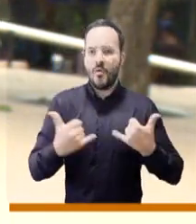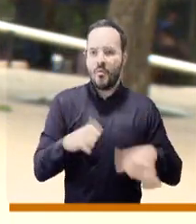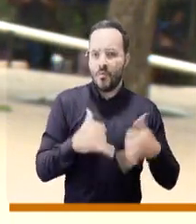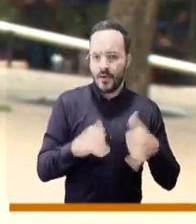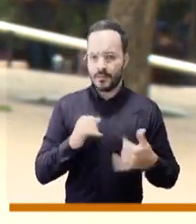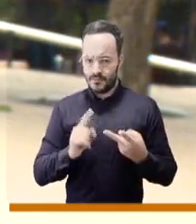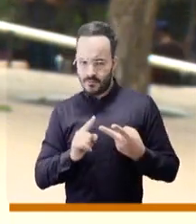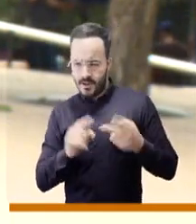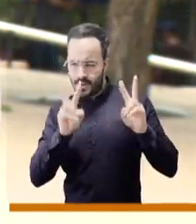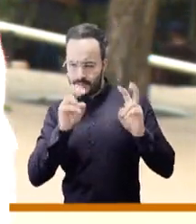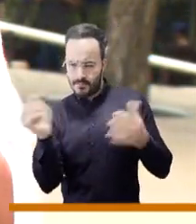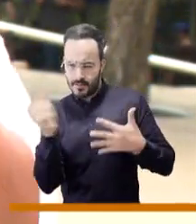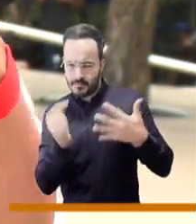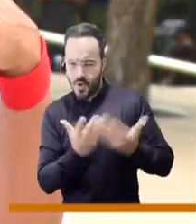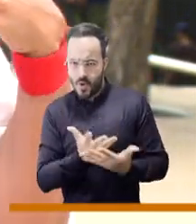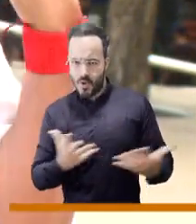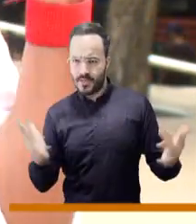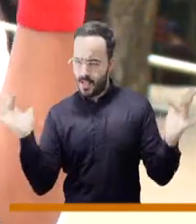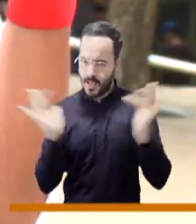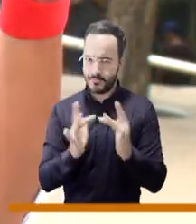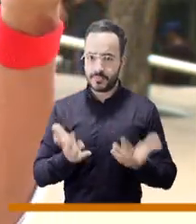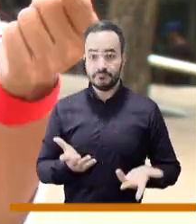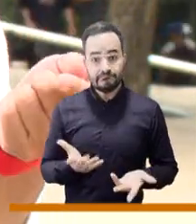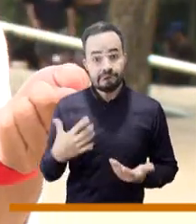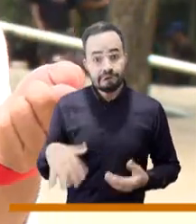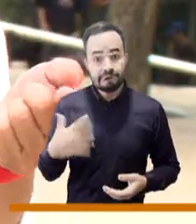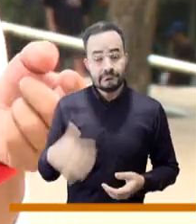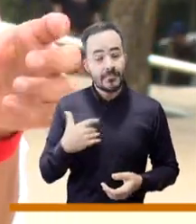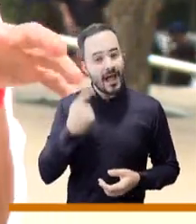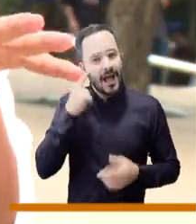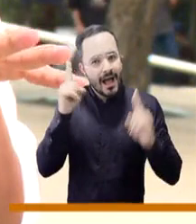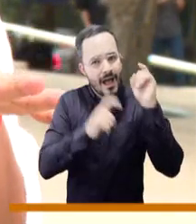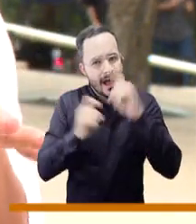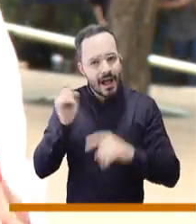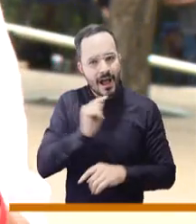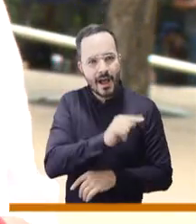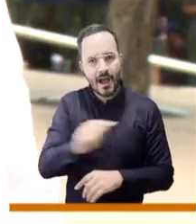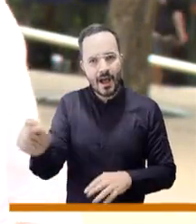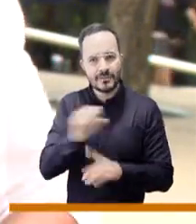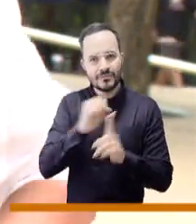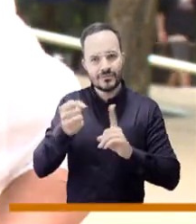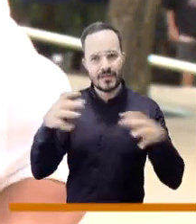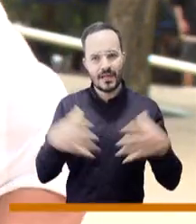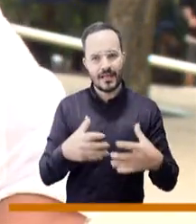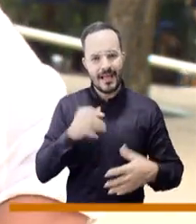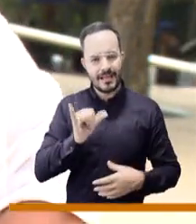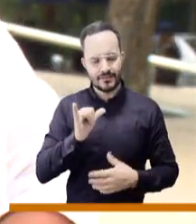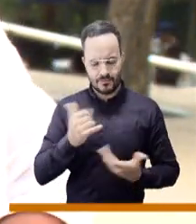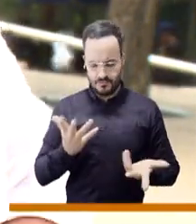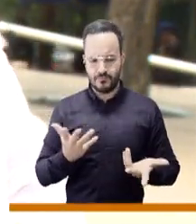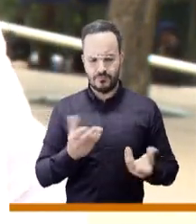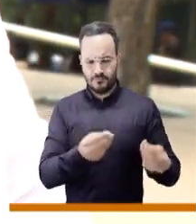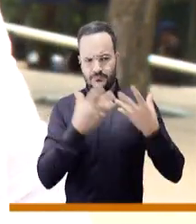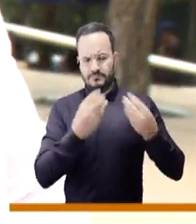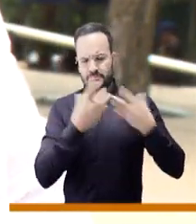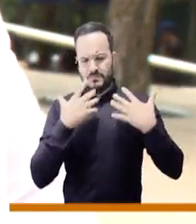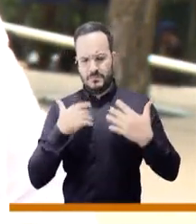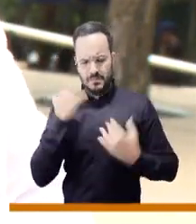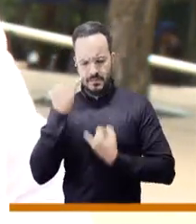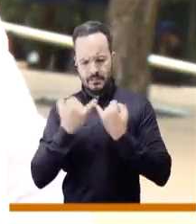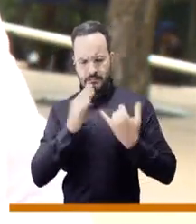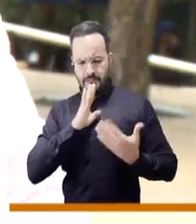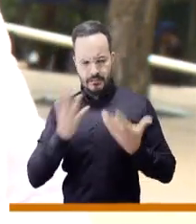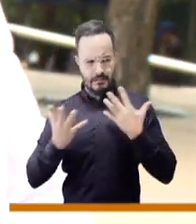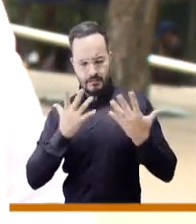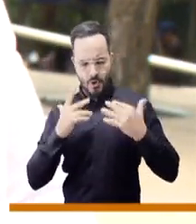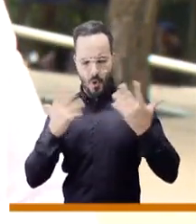tipo de juguetes, estos colores. Es la sociedad la que te dice a ti cómo te construyes. Y cuando nosotras hablamos de cuerpo y cuerpo, estamos